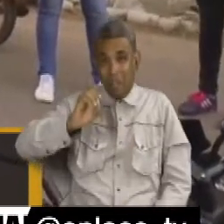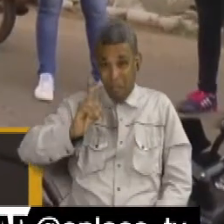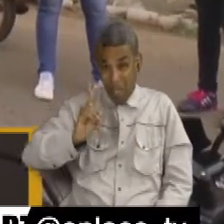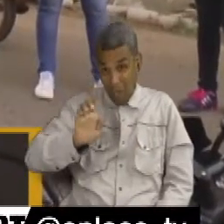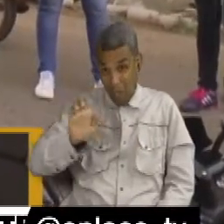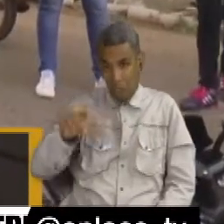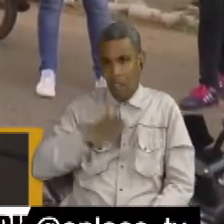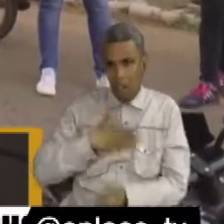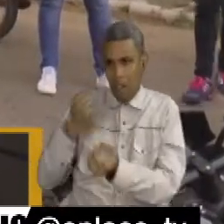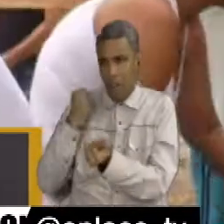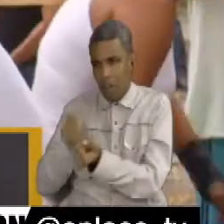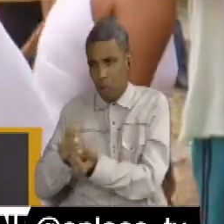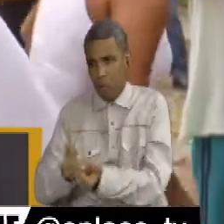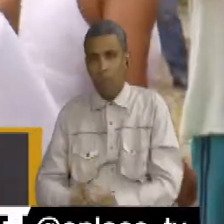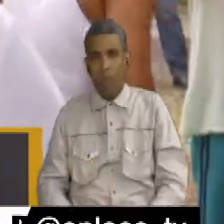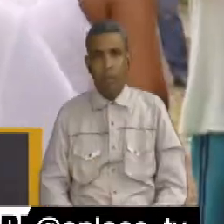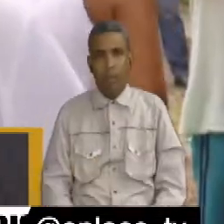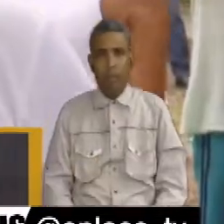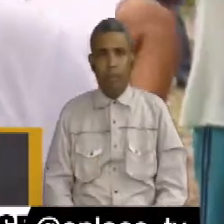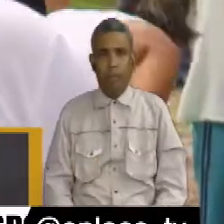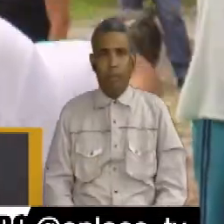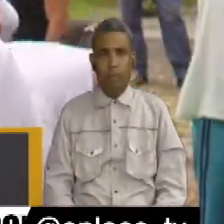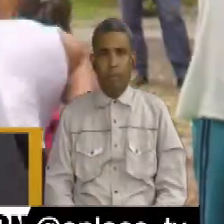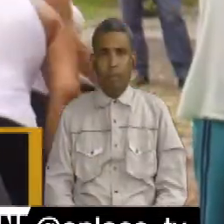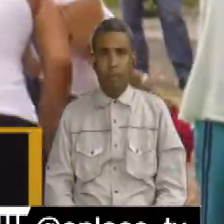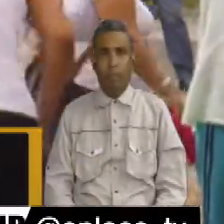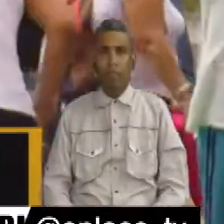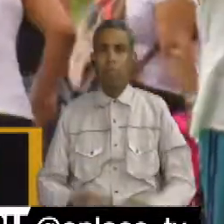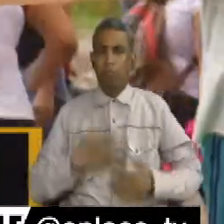municipio. Estamos en una forma pacífica, hacemos